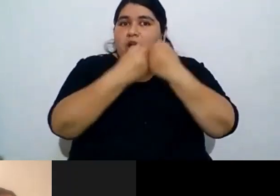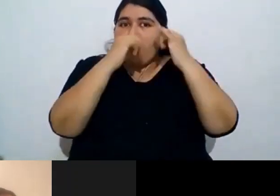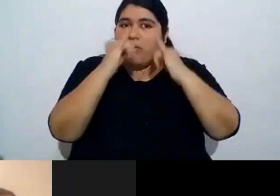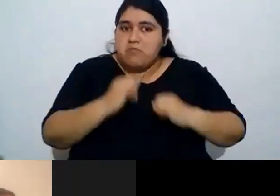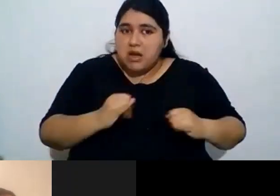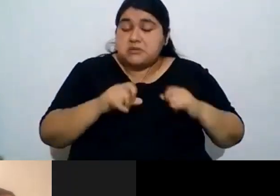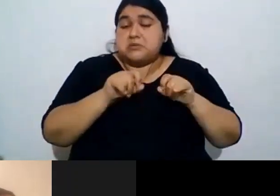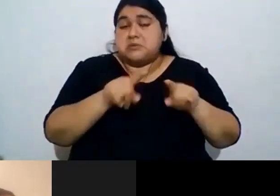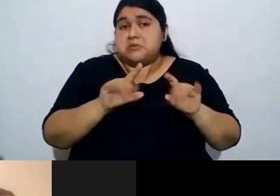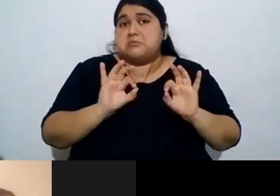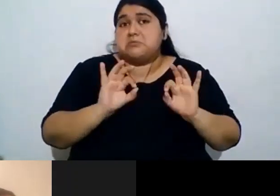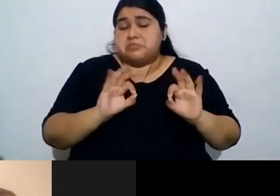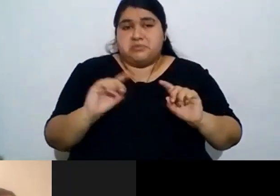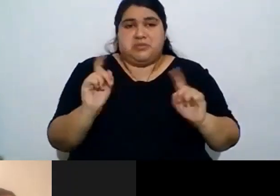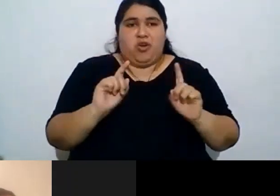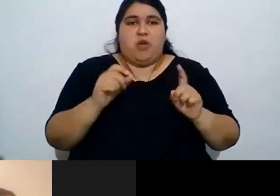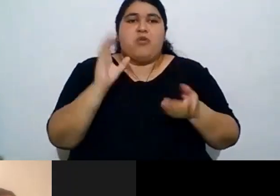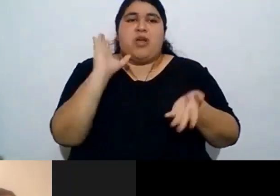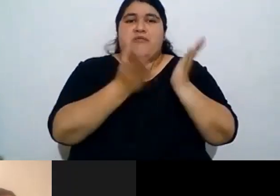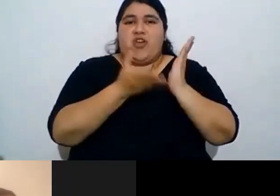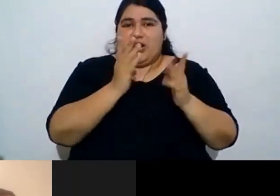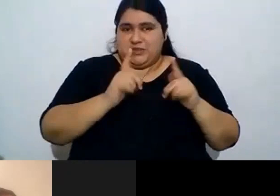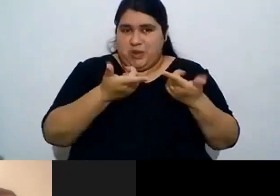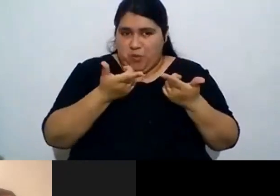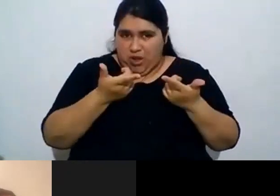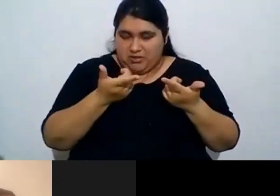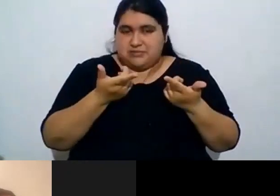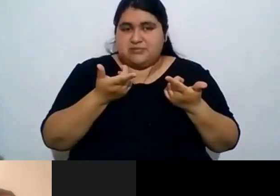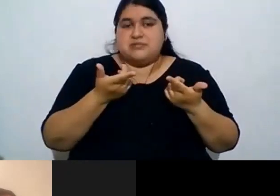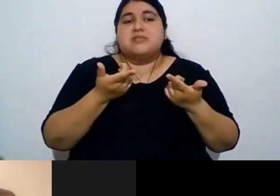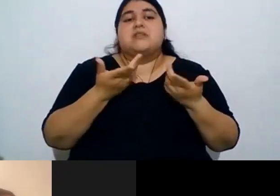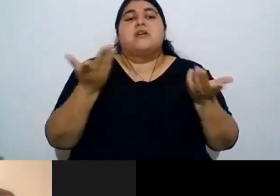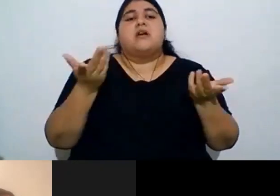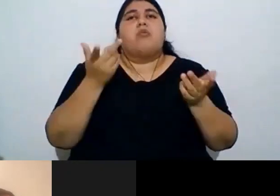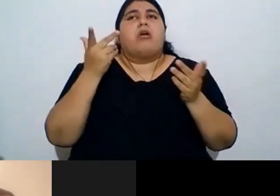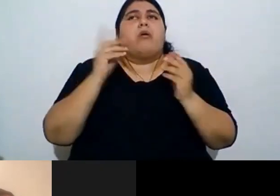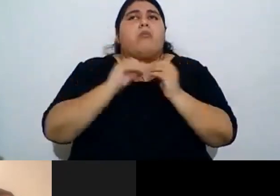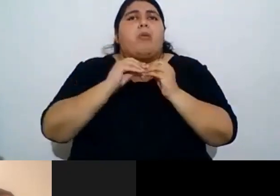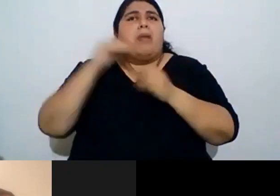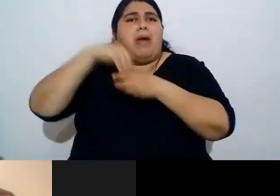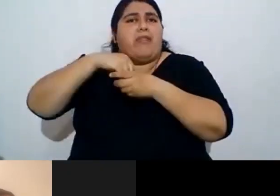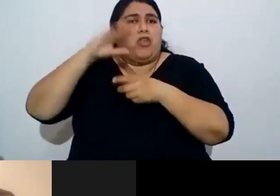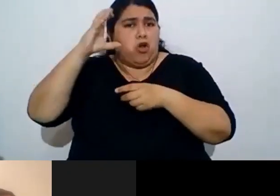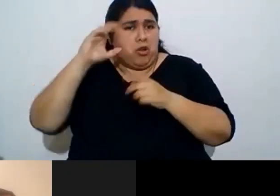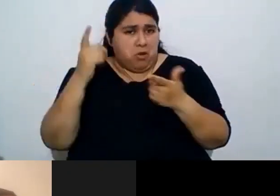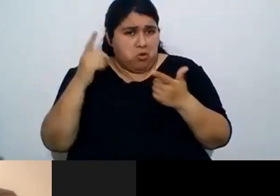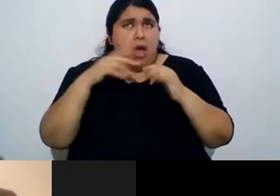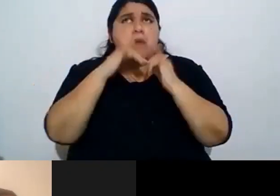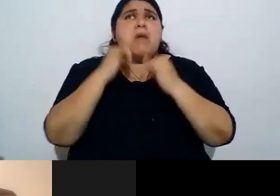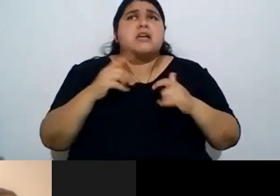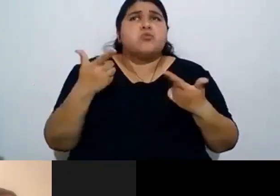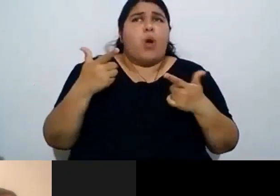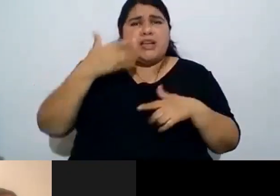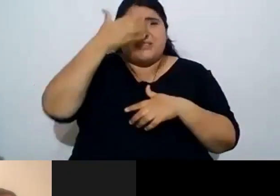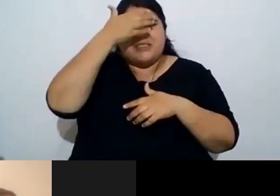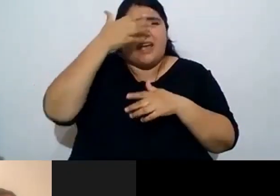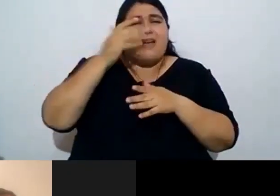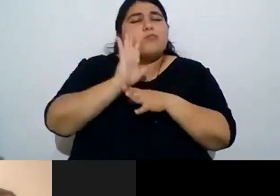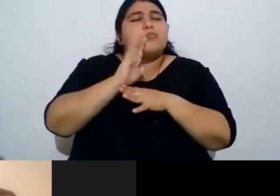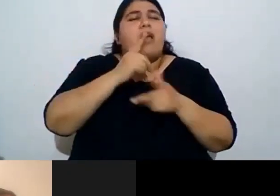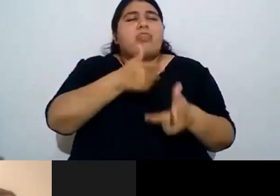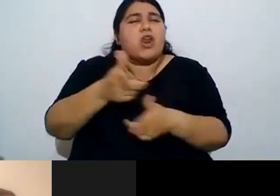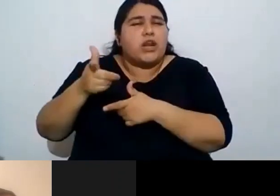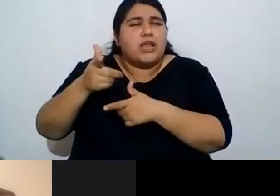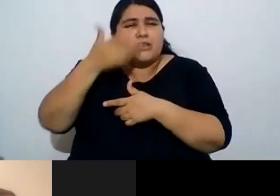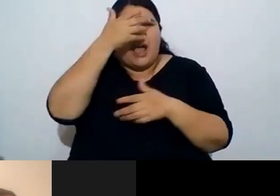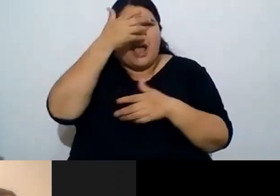de paz porque no hay violencia de ese tipo en Colombia como conflicto armado, que no se puede hacer paz con terroristas, ellos los llaman terroristas